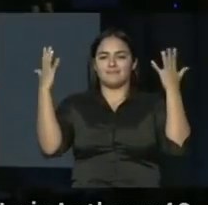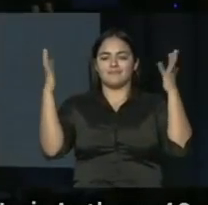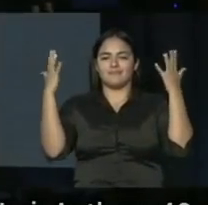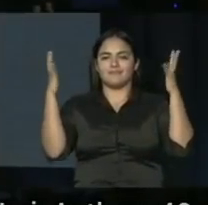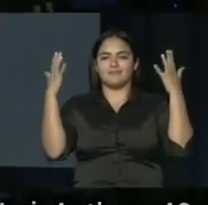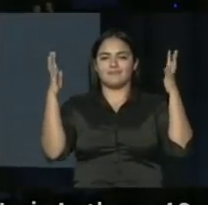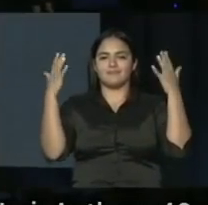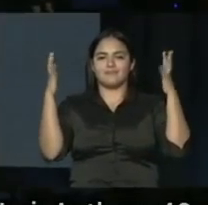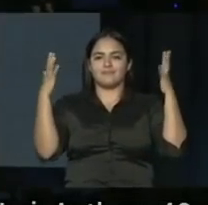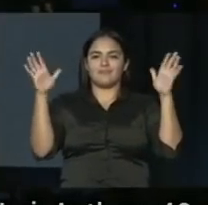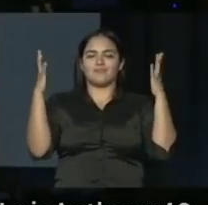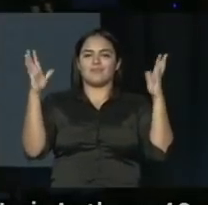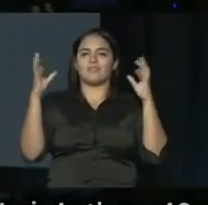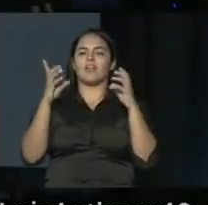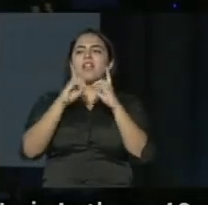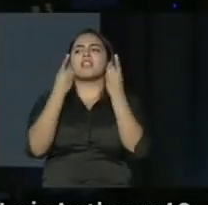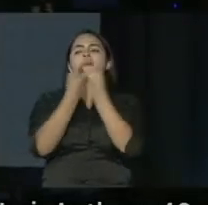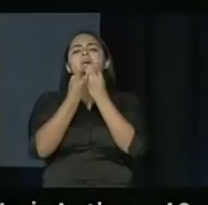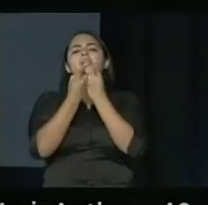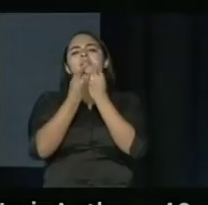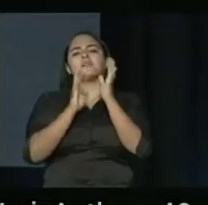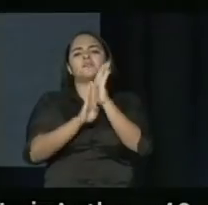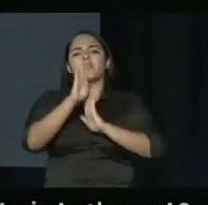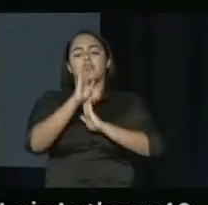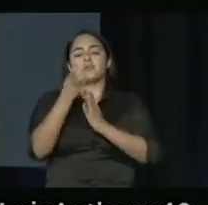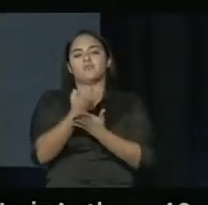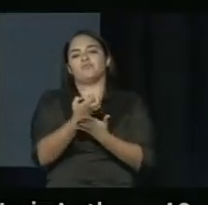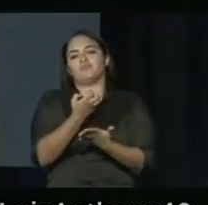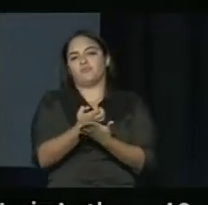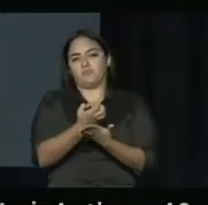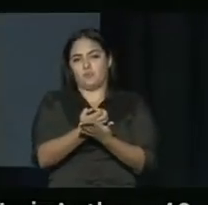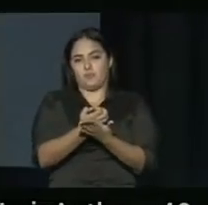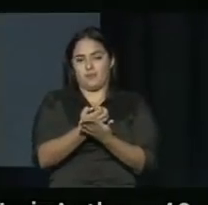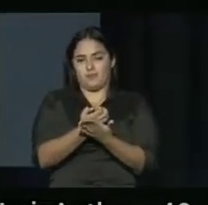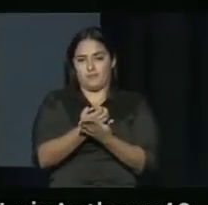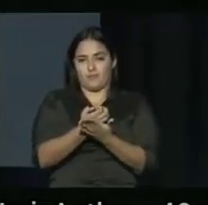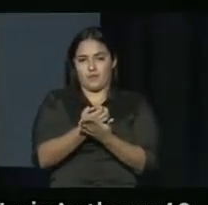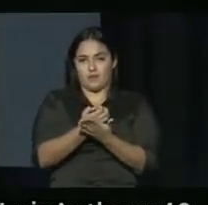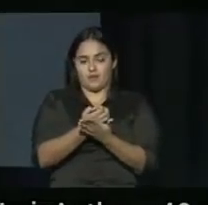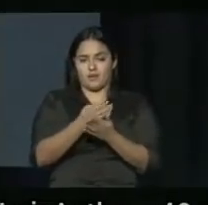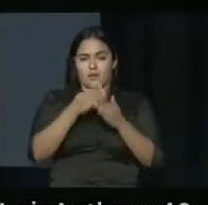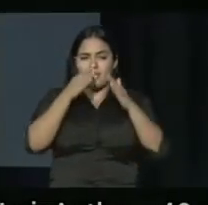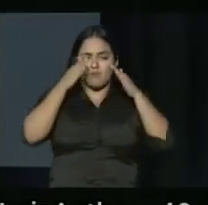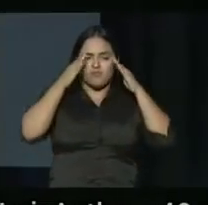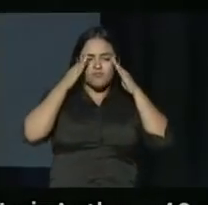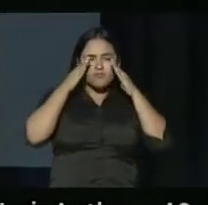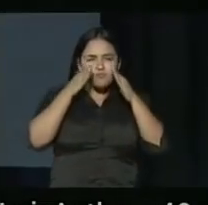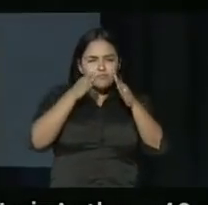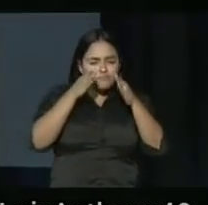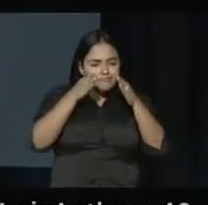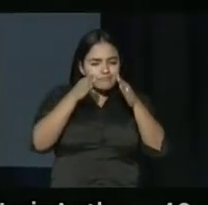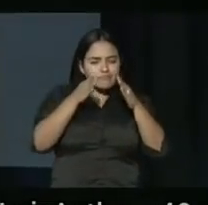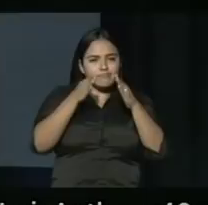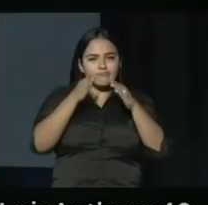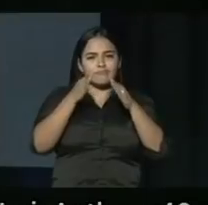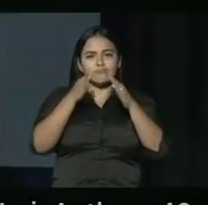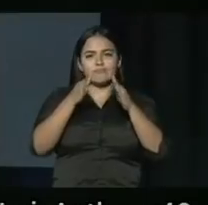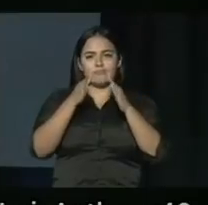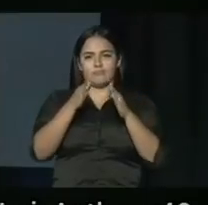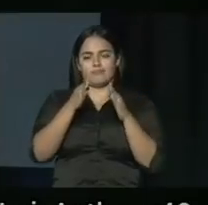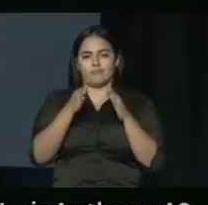El Departamento de Desarrollo Económico tiene que darle la mayor atención a ejecutar